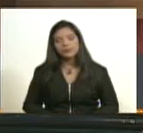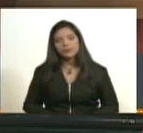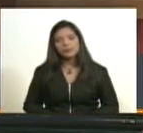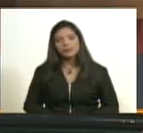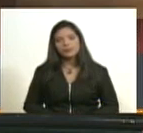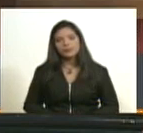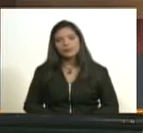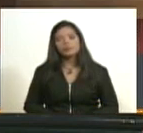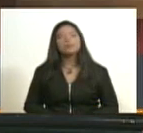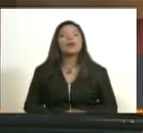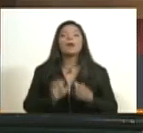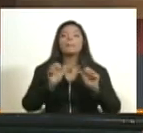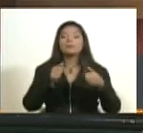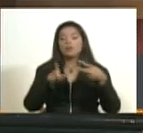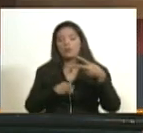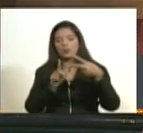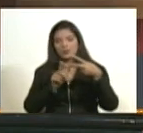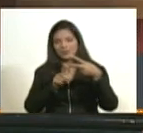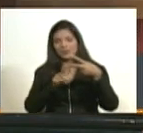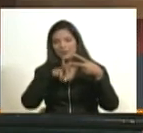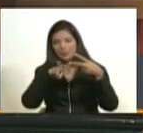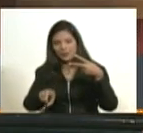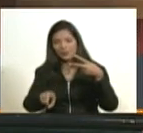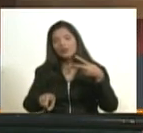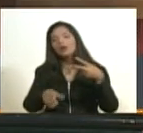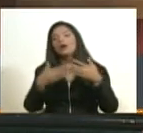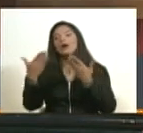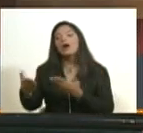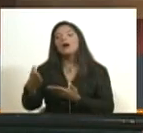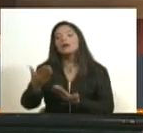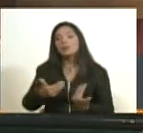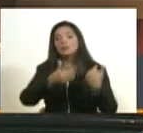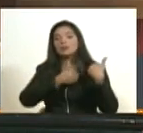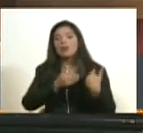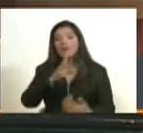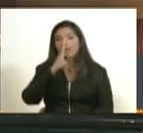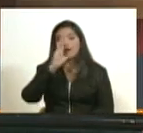Bueno, empecemos por lo segundo. Le corresponde al Banco Central,